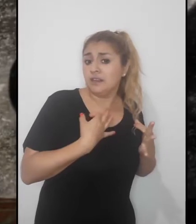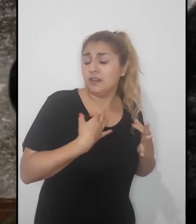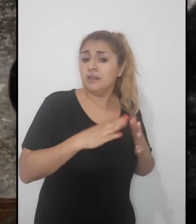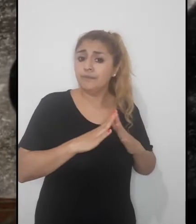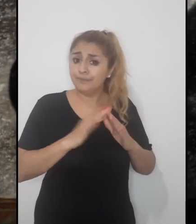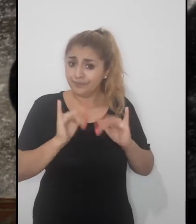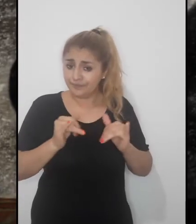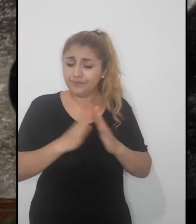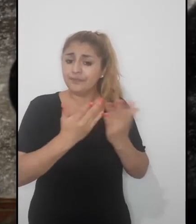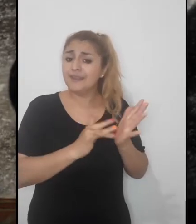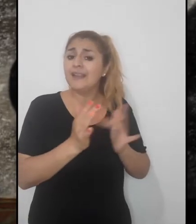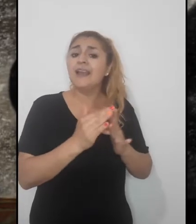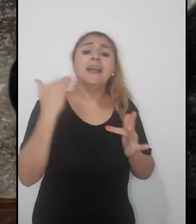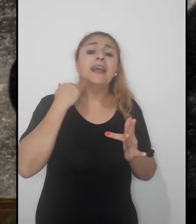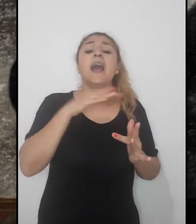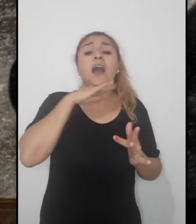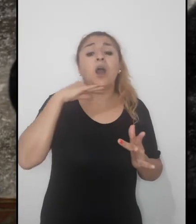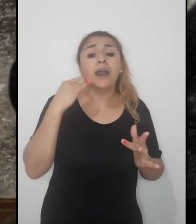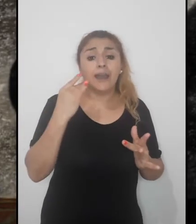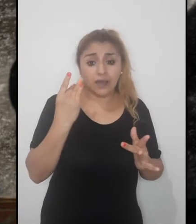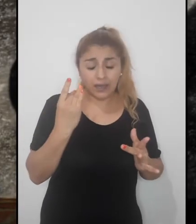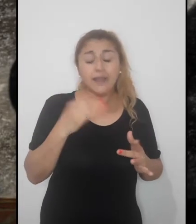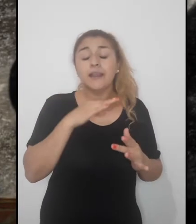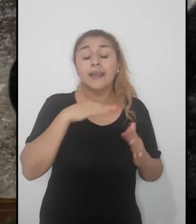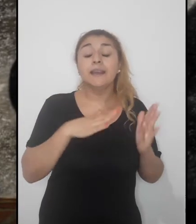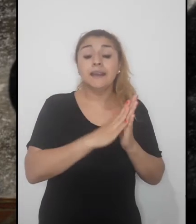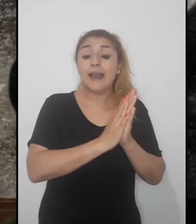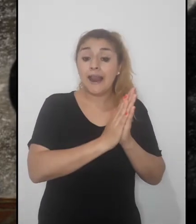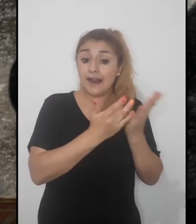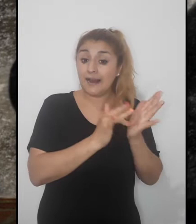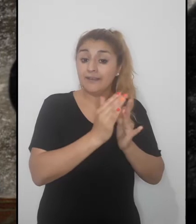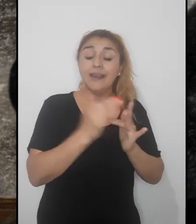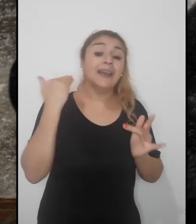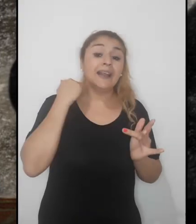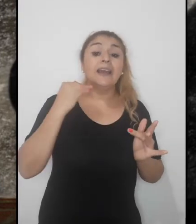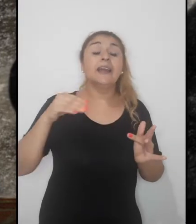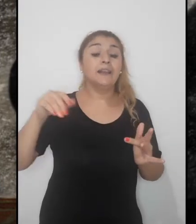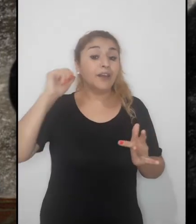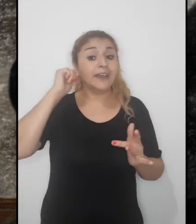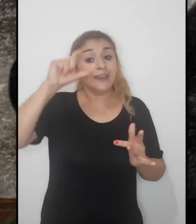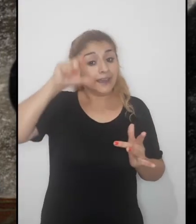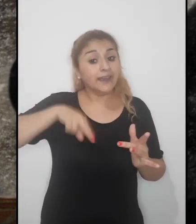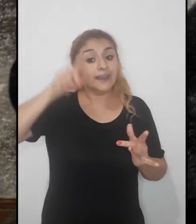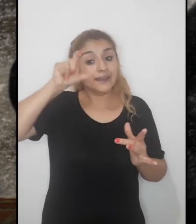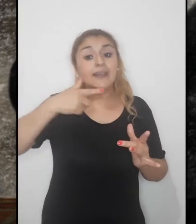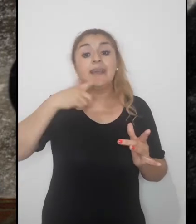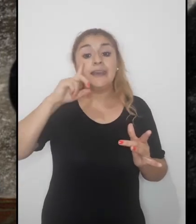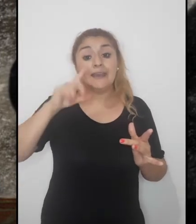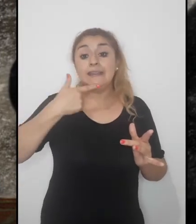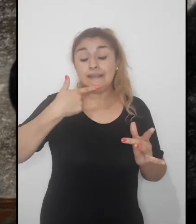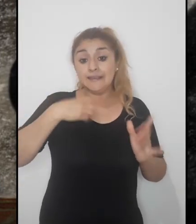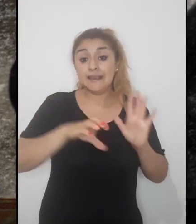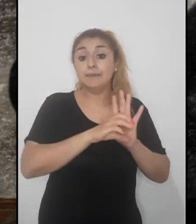dice génesis 47 que lo que estaba diciendo si bien haces no serás